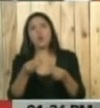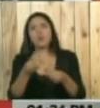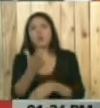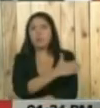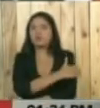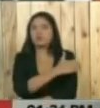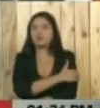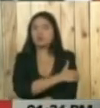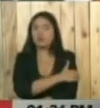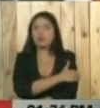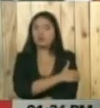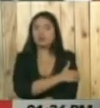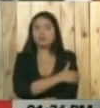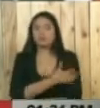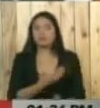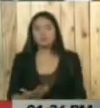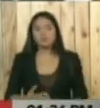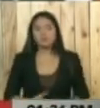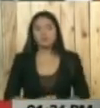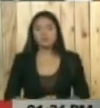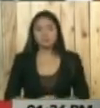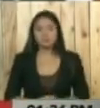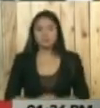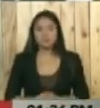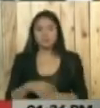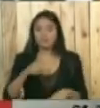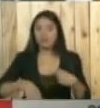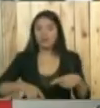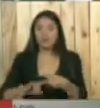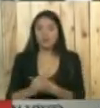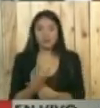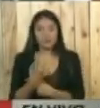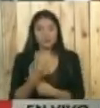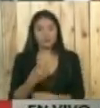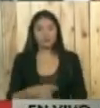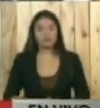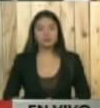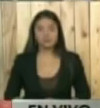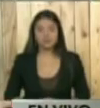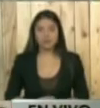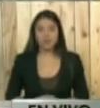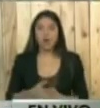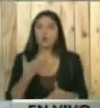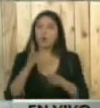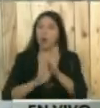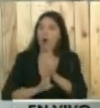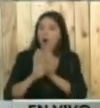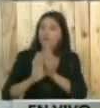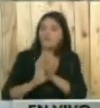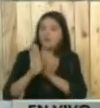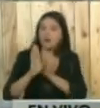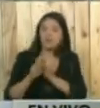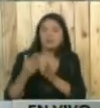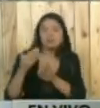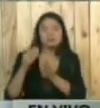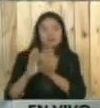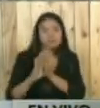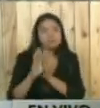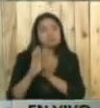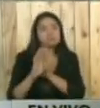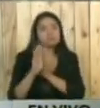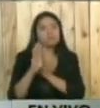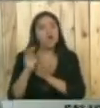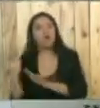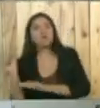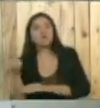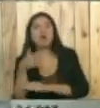internacional ha reaccionado, desatando una contraofensiva con avances lentos pero contundentes en